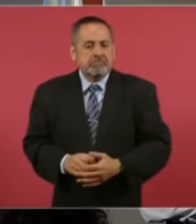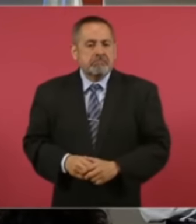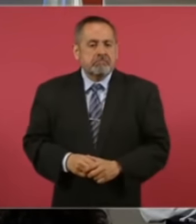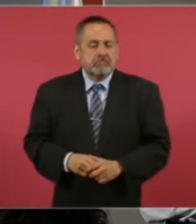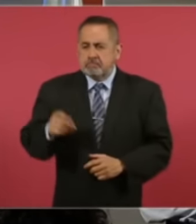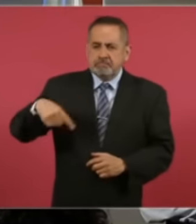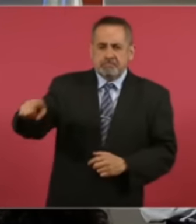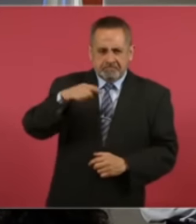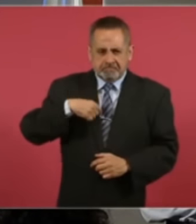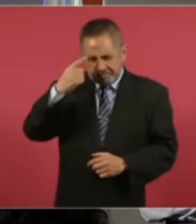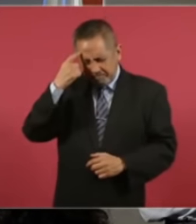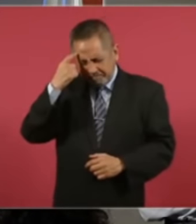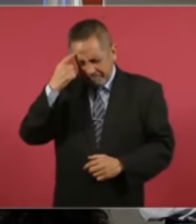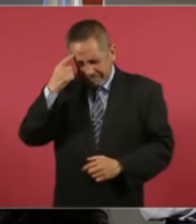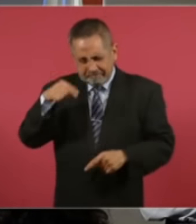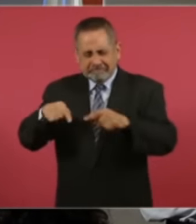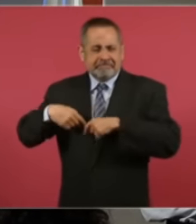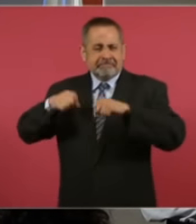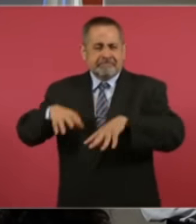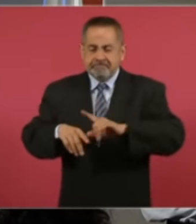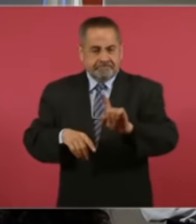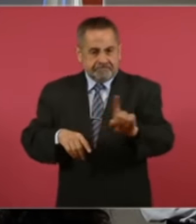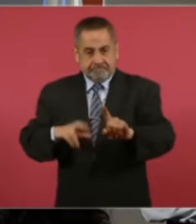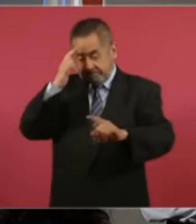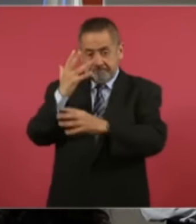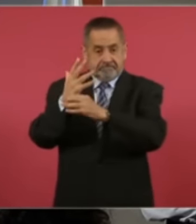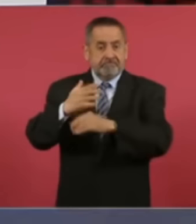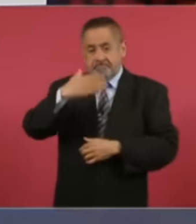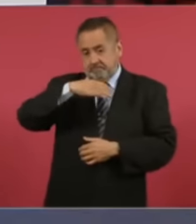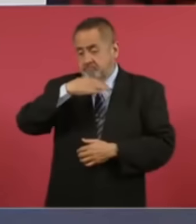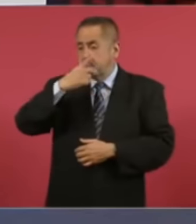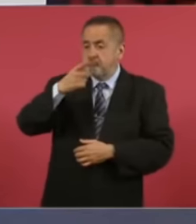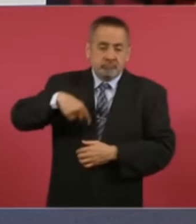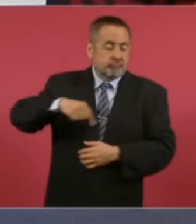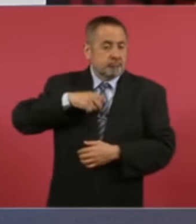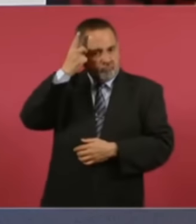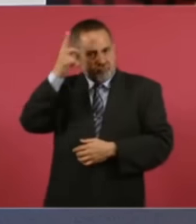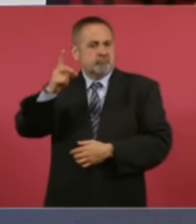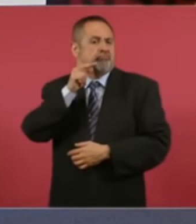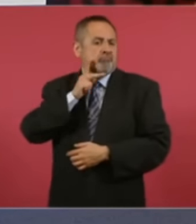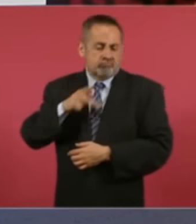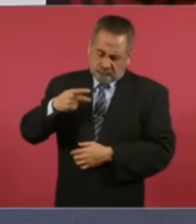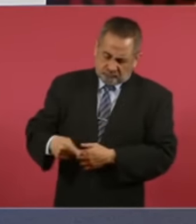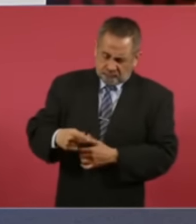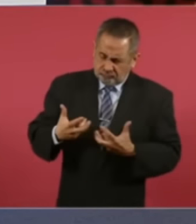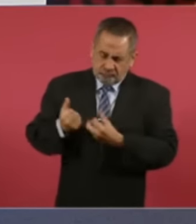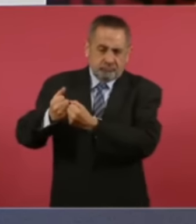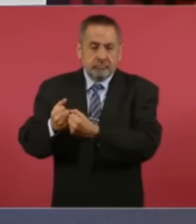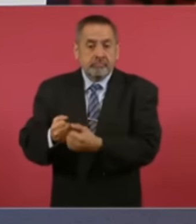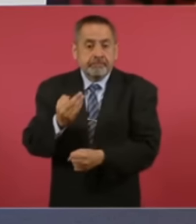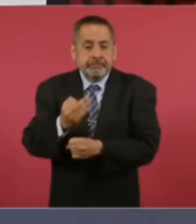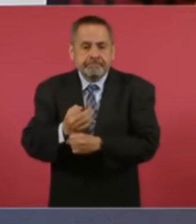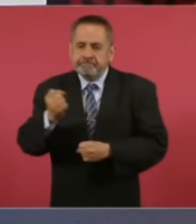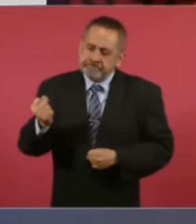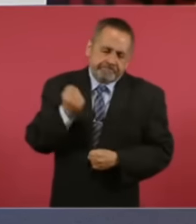Ni un paso atrás fue la consigna de don Lázaro Cárdenas del Río al nacionalizar nuestro petróleo. Hoy le tocó, por fortuna, a